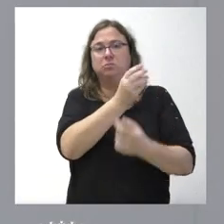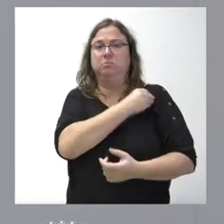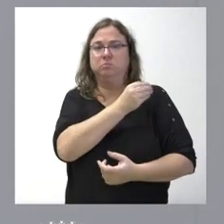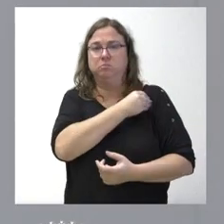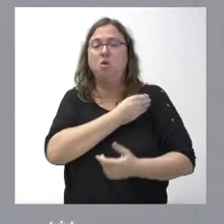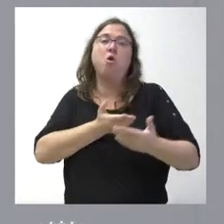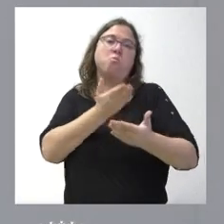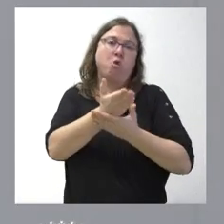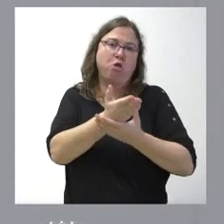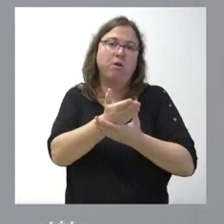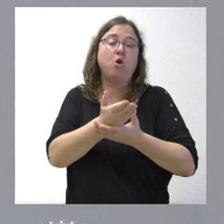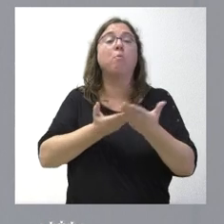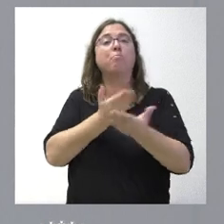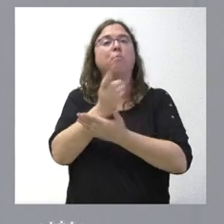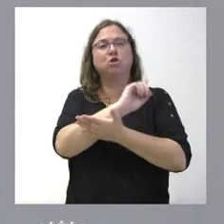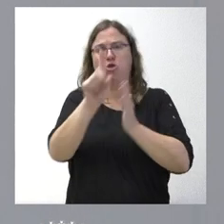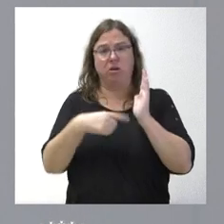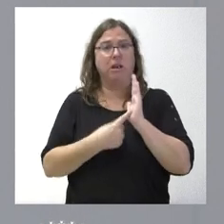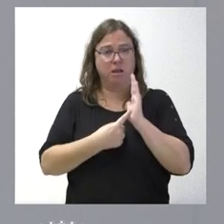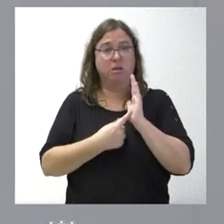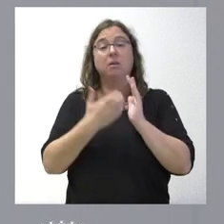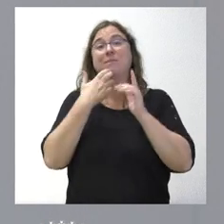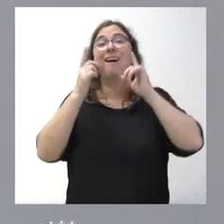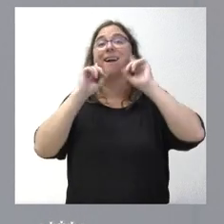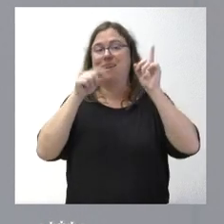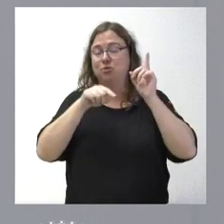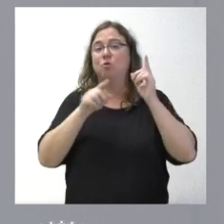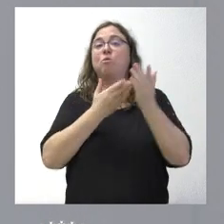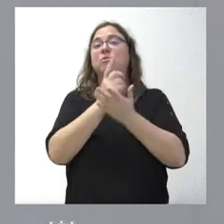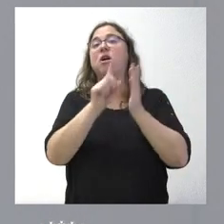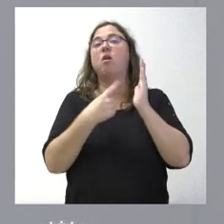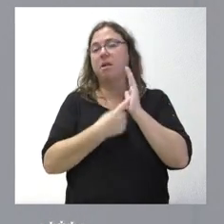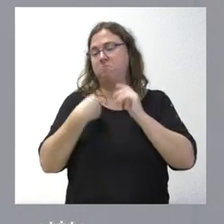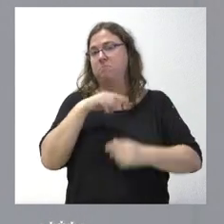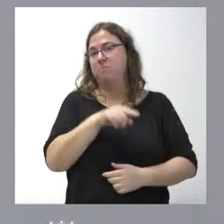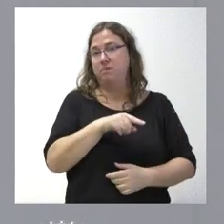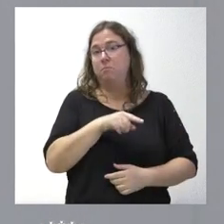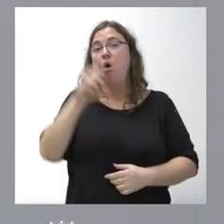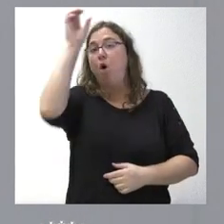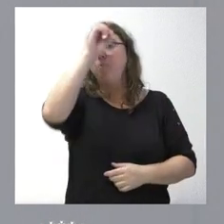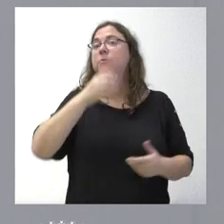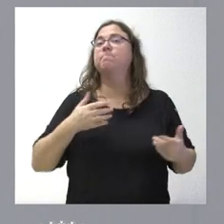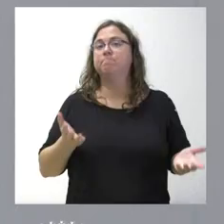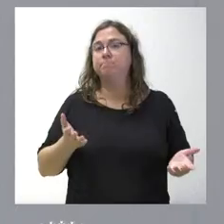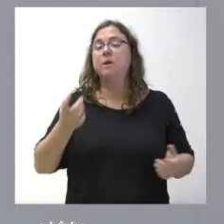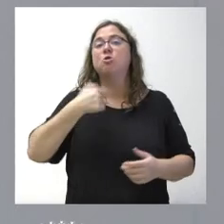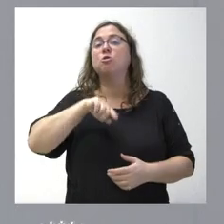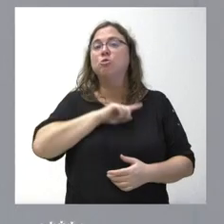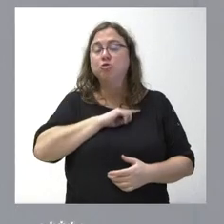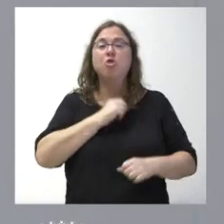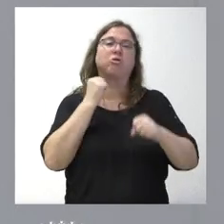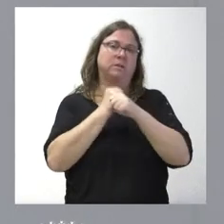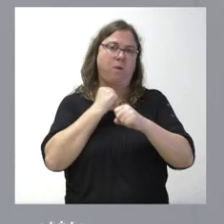mociones o de proposiciones no de ley como es este el caso que sirve de referencia Cuál es nuestra posición nuestra posición es que vamos a